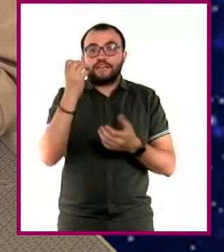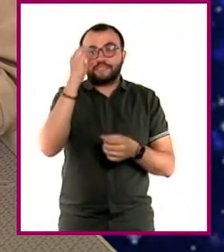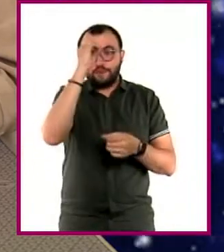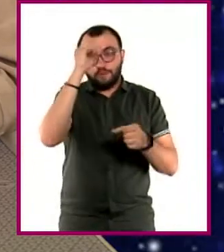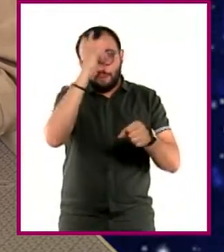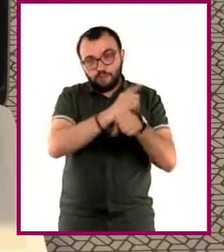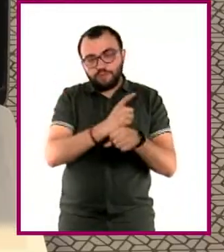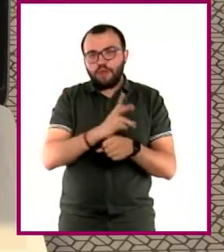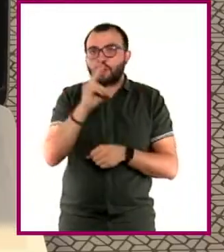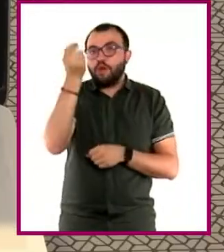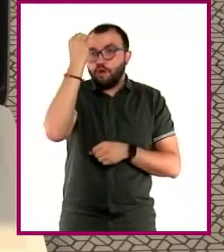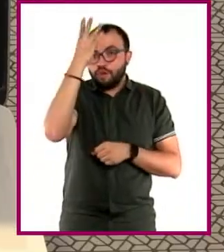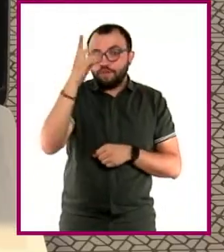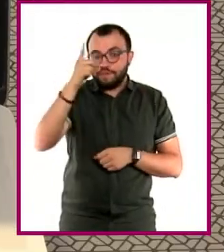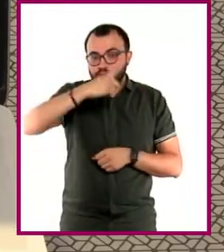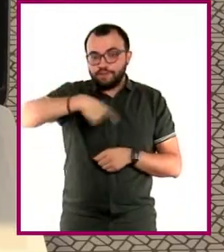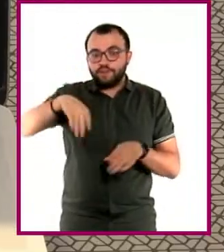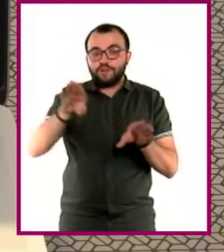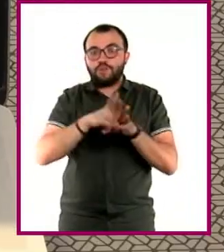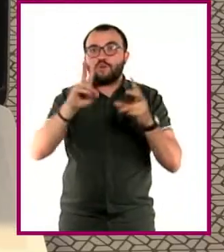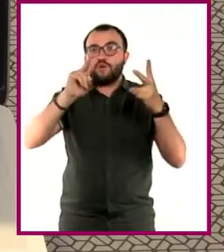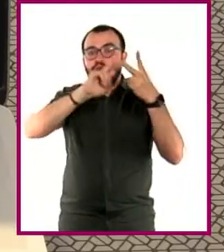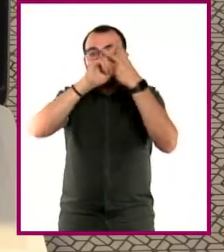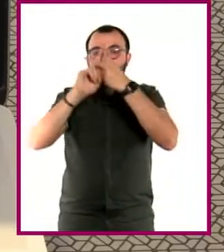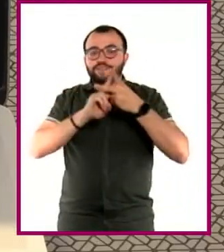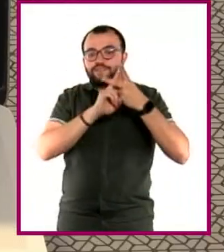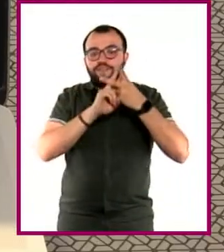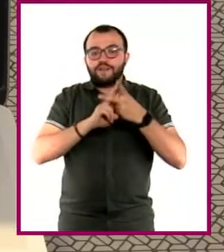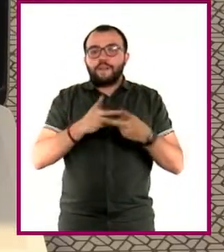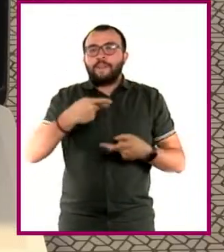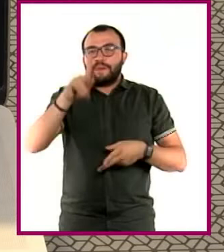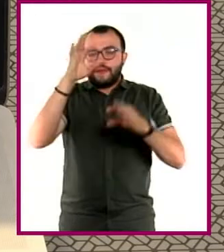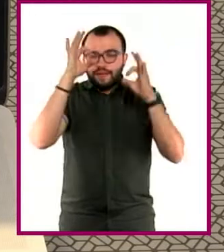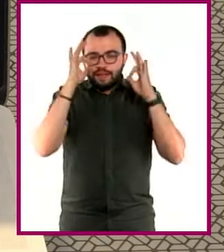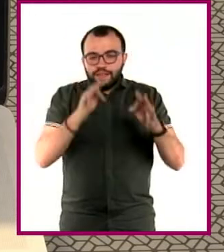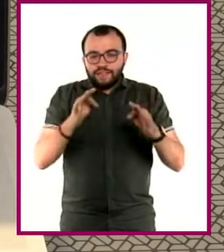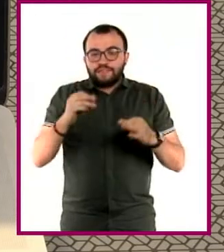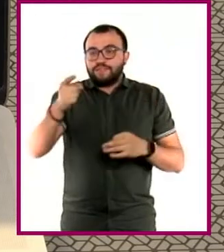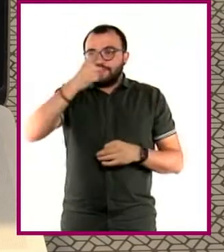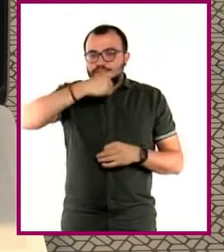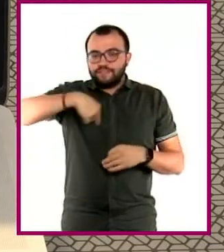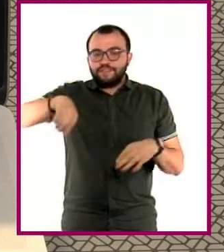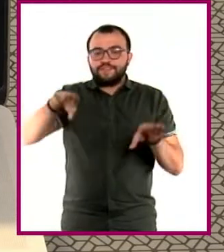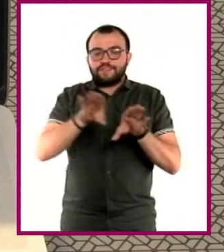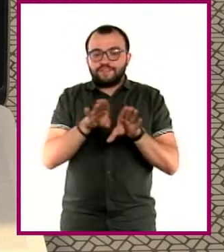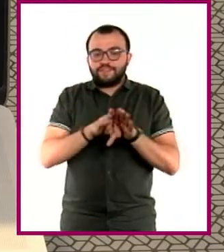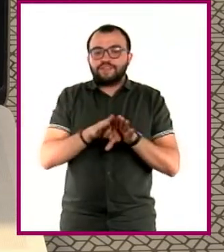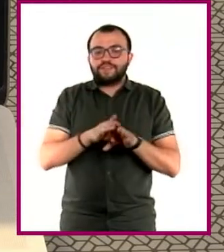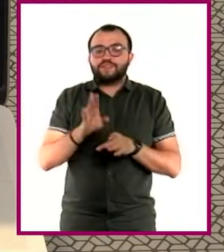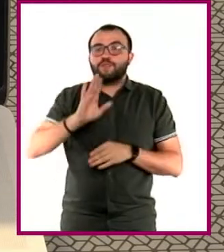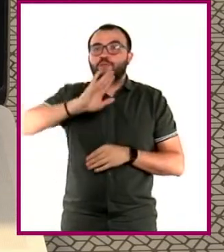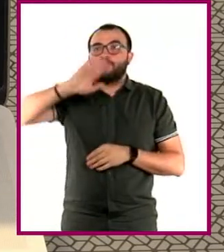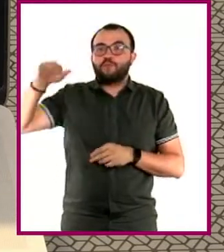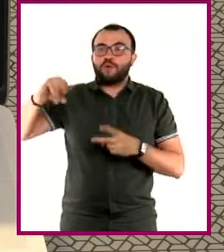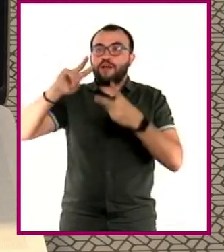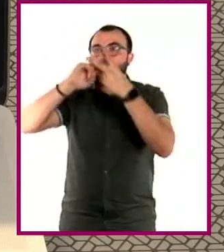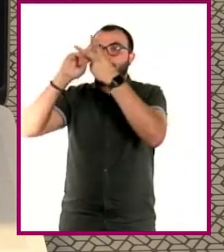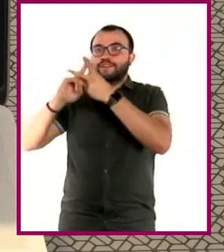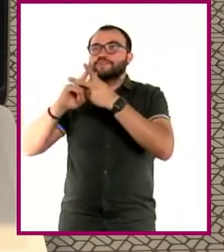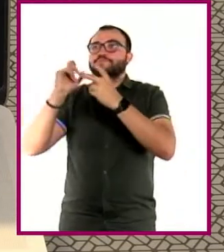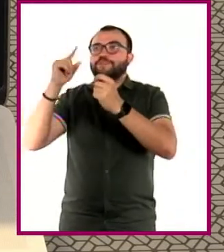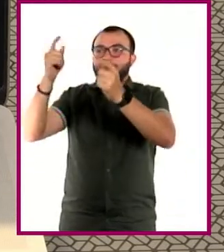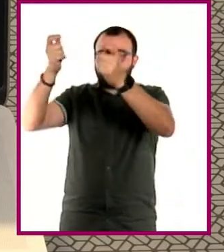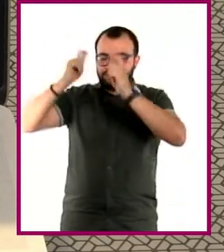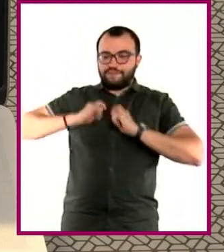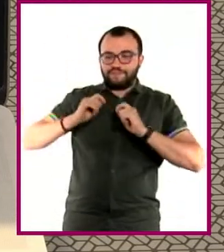oportunidad y no olviden, somos polvo de estrellas, pero para ser más precisos, somos el desecho radiactivo de la muerte de estrellas masivas.